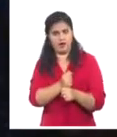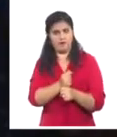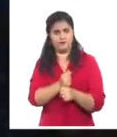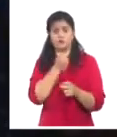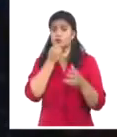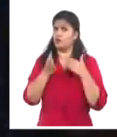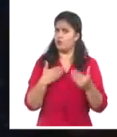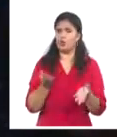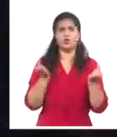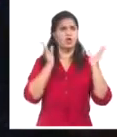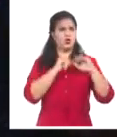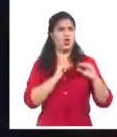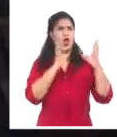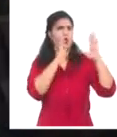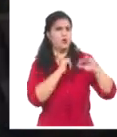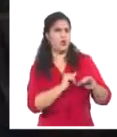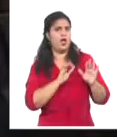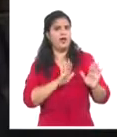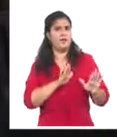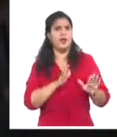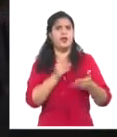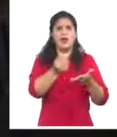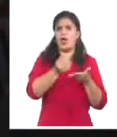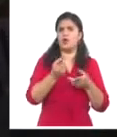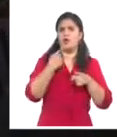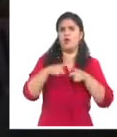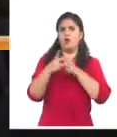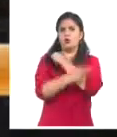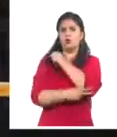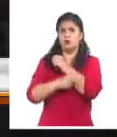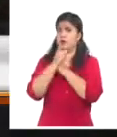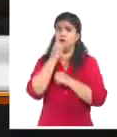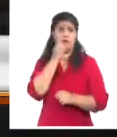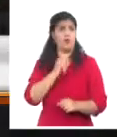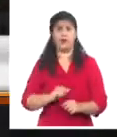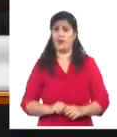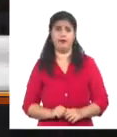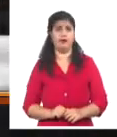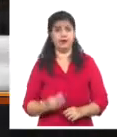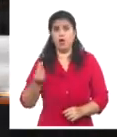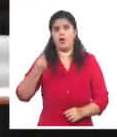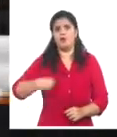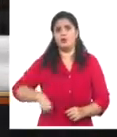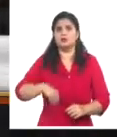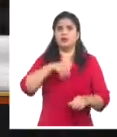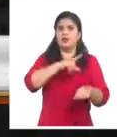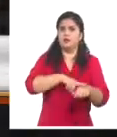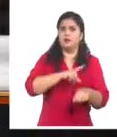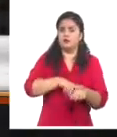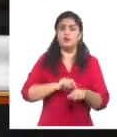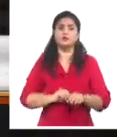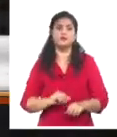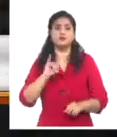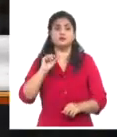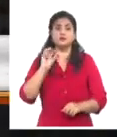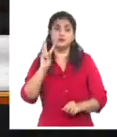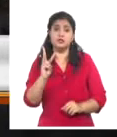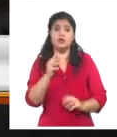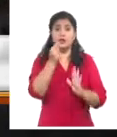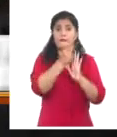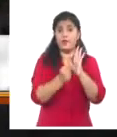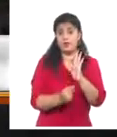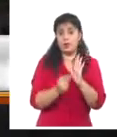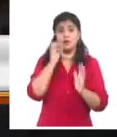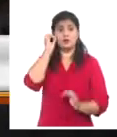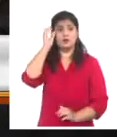fortalecimiento ideológico de todos los trabajadores. Las 63 medidas van dirigidas a potenciar y a dotar de mayor capacidad de gestión y autonomía